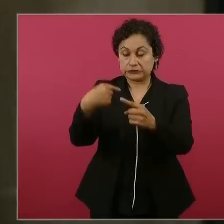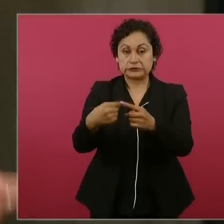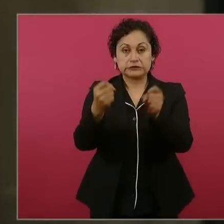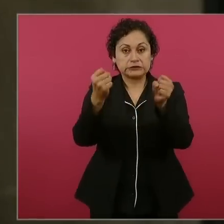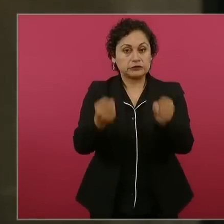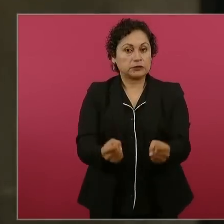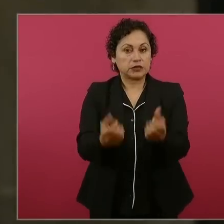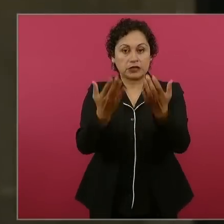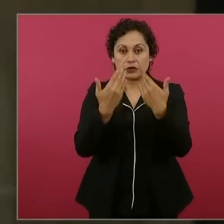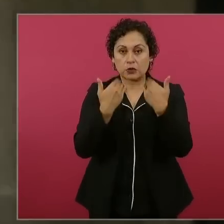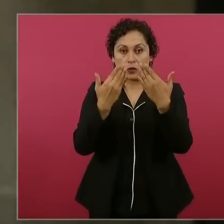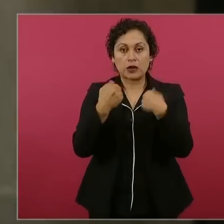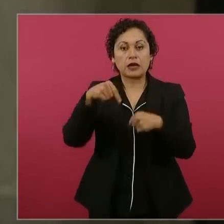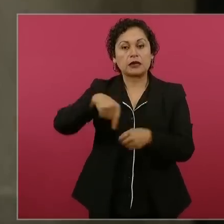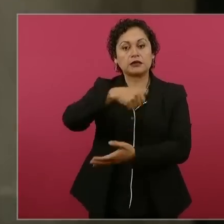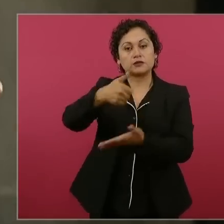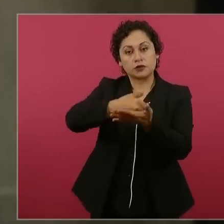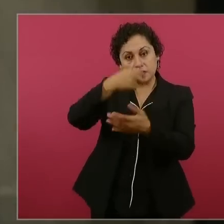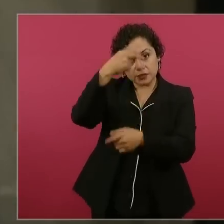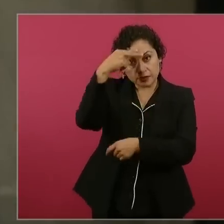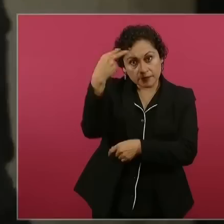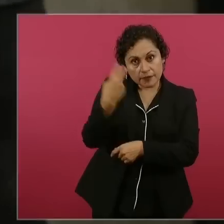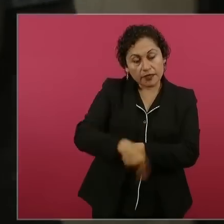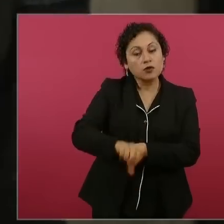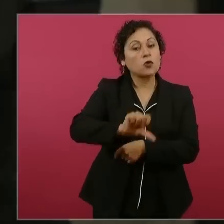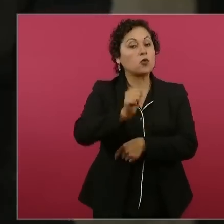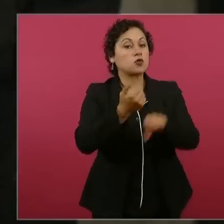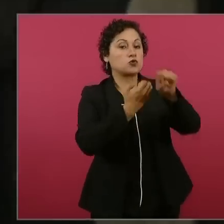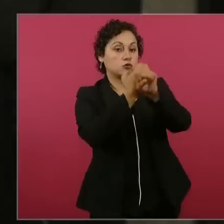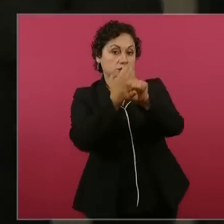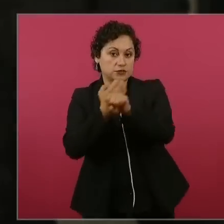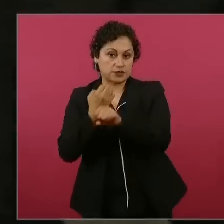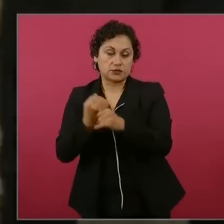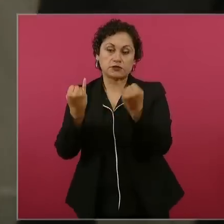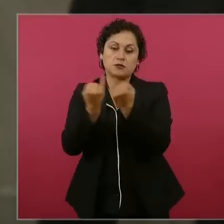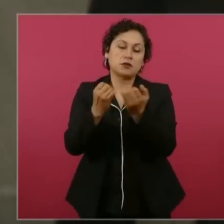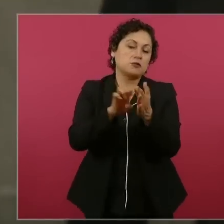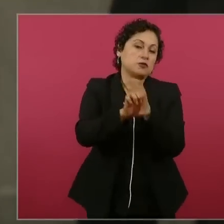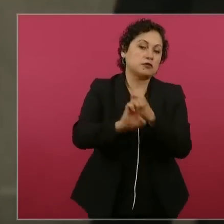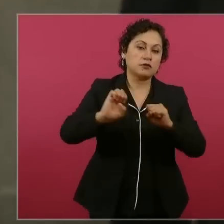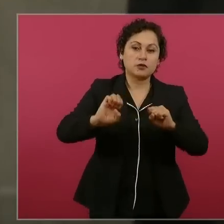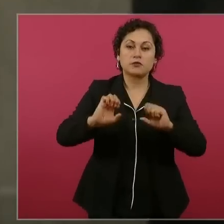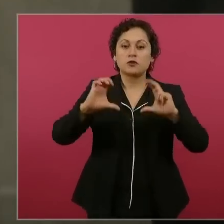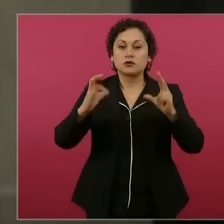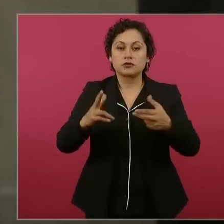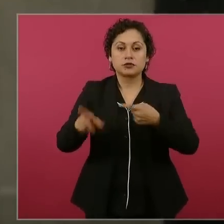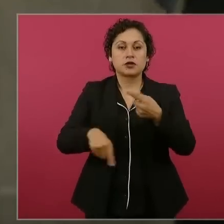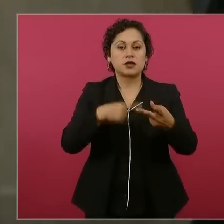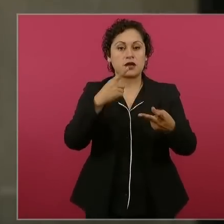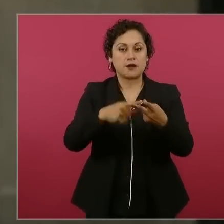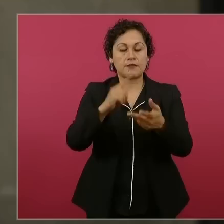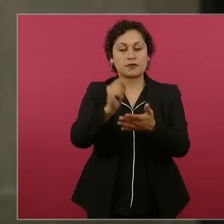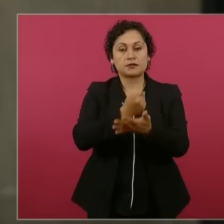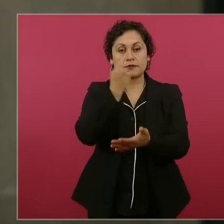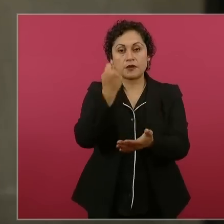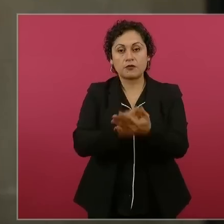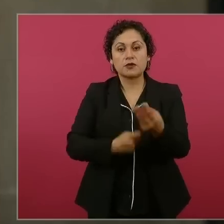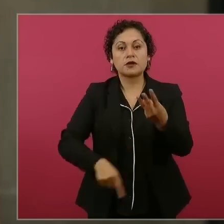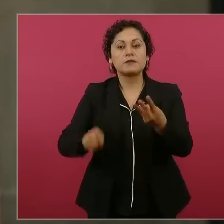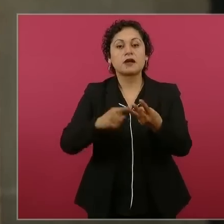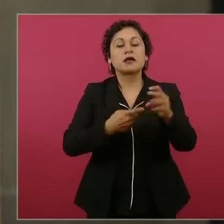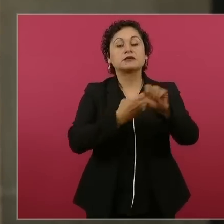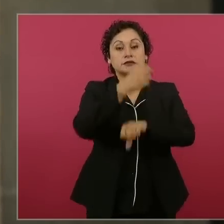últimamente, tanto en la Ciudad de México como en el interior del país, lo que es Chiapas, Tamaulipas. Ayer en el Estado de México